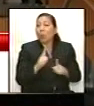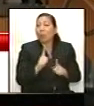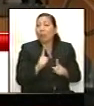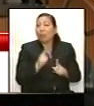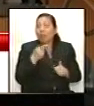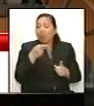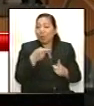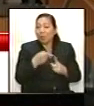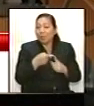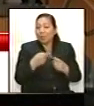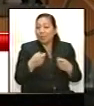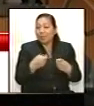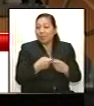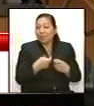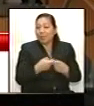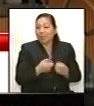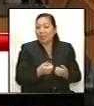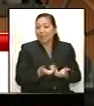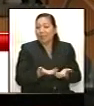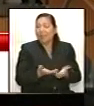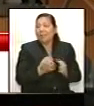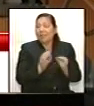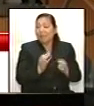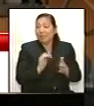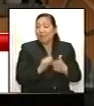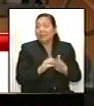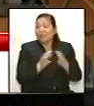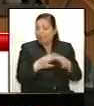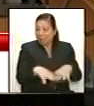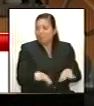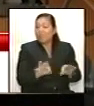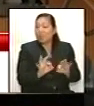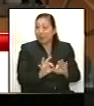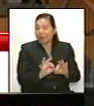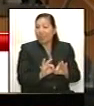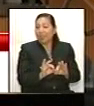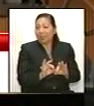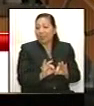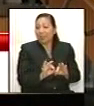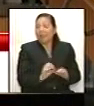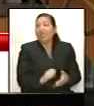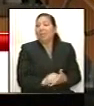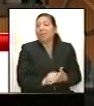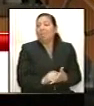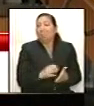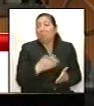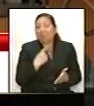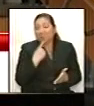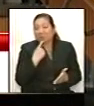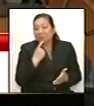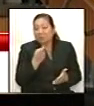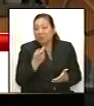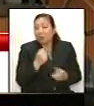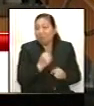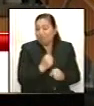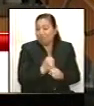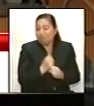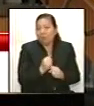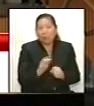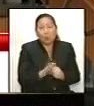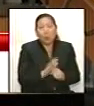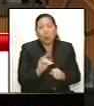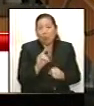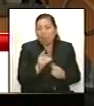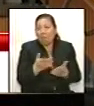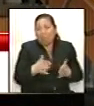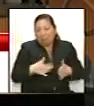acoso por medios virtuales. Sí, sería importante, y señor congresista, creo que esto puede ser una labor sumamente útil, es